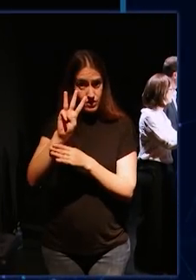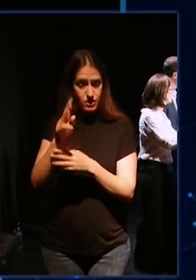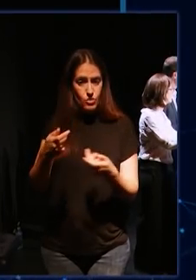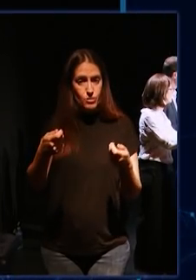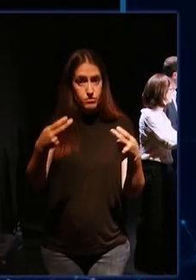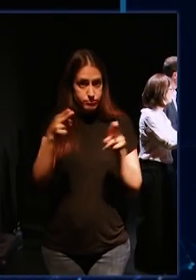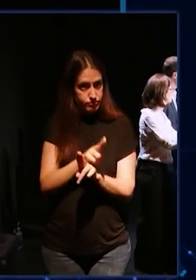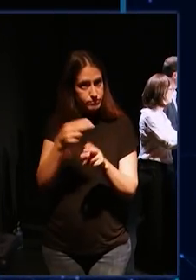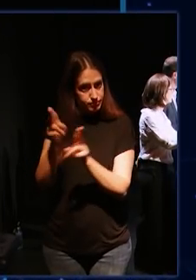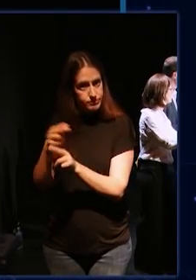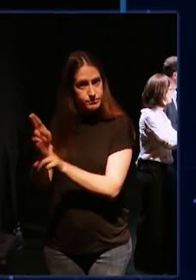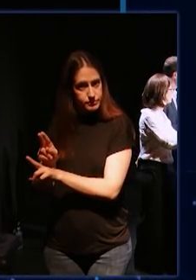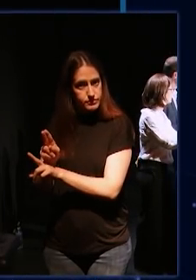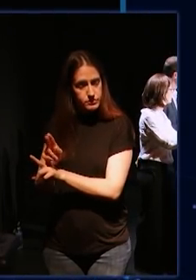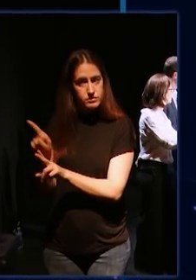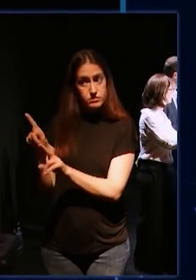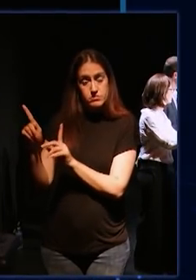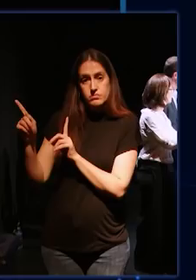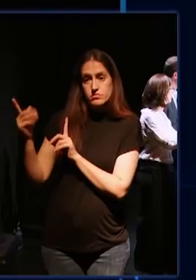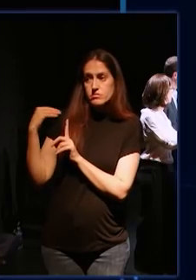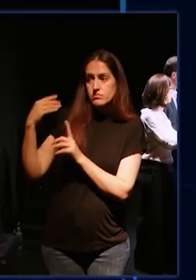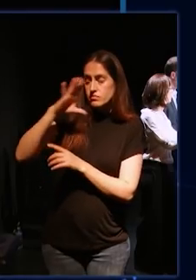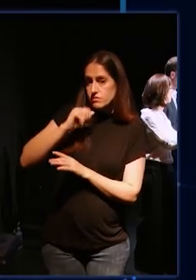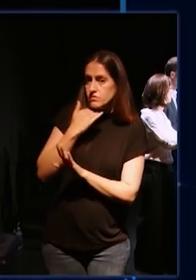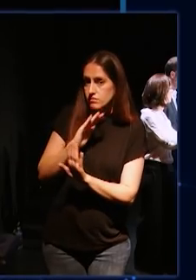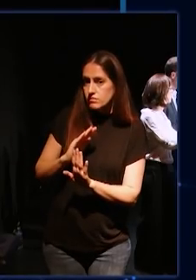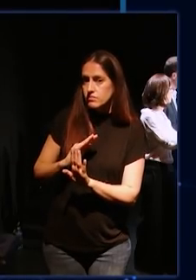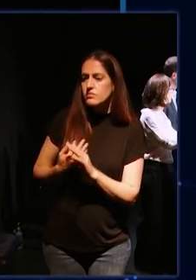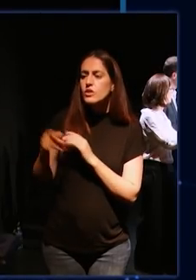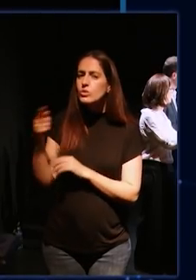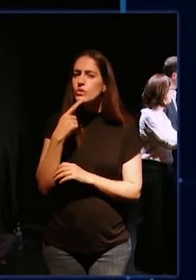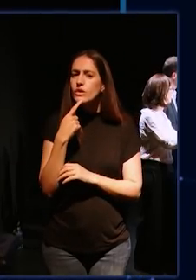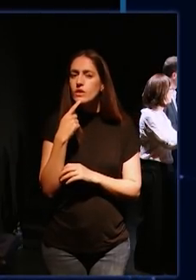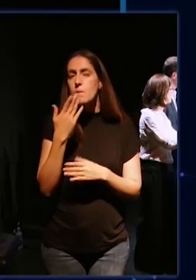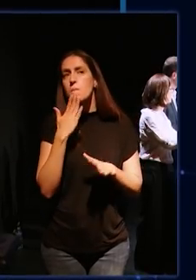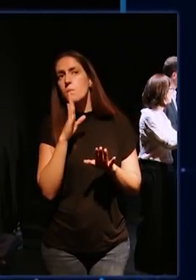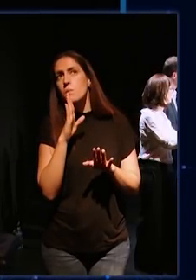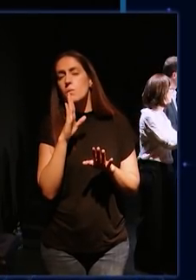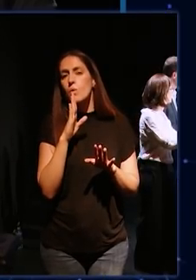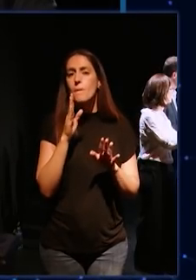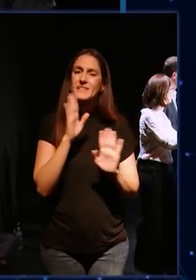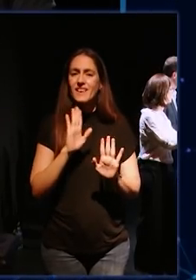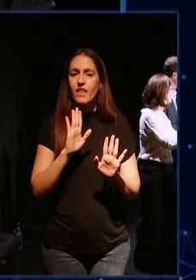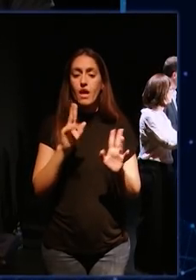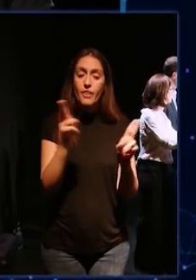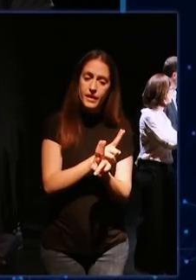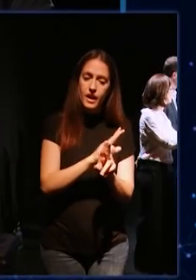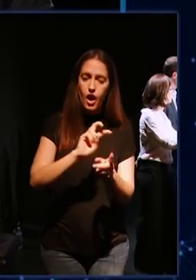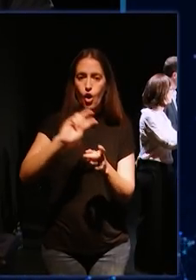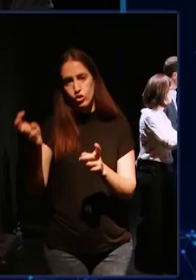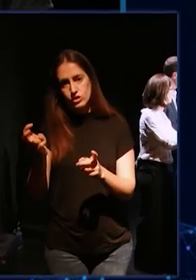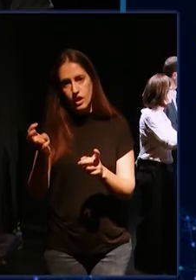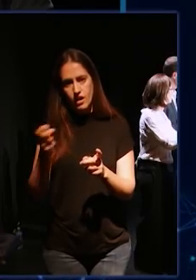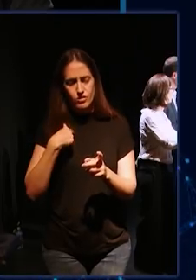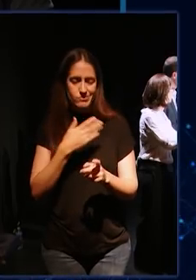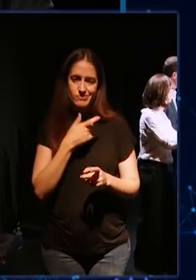Y corrígeme si me equivoco, ¿eh? Pero comentaste como quedaba un poco igual porque ya vendrían otras. Yo no quiero